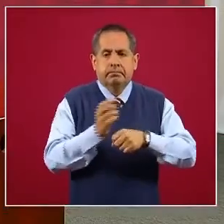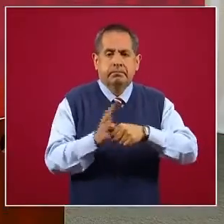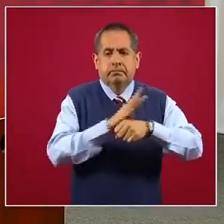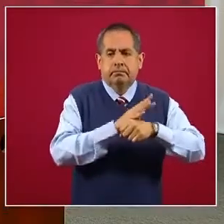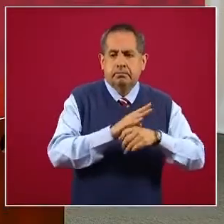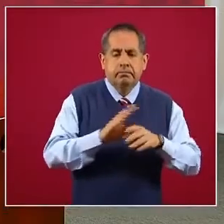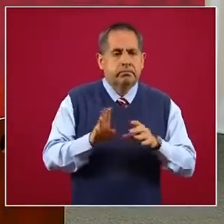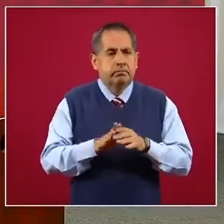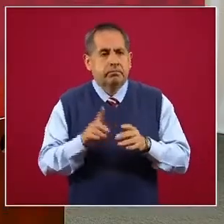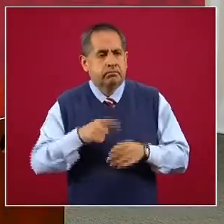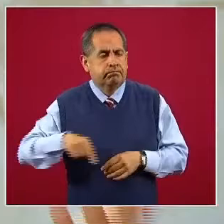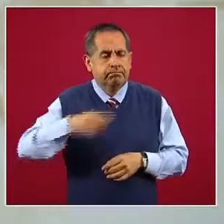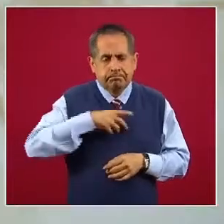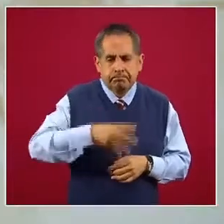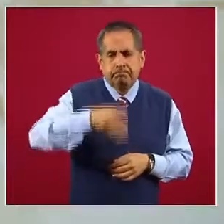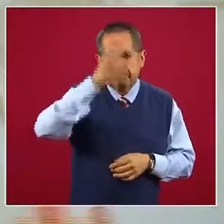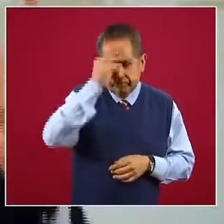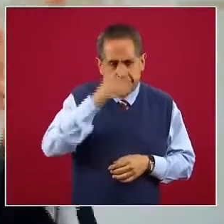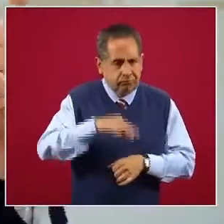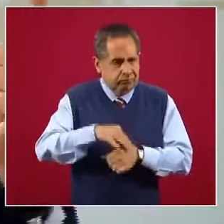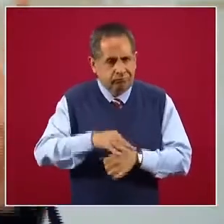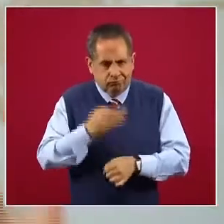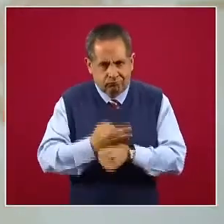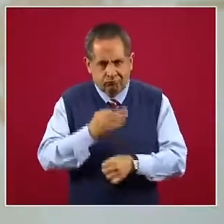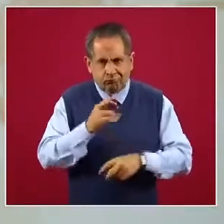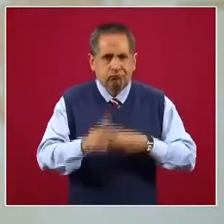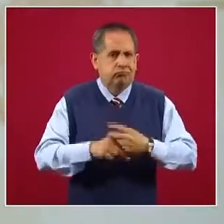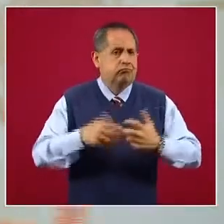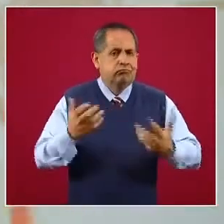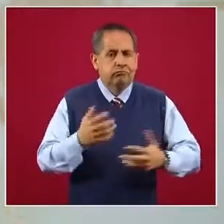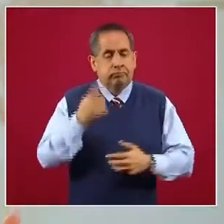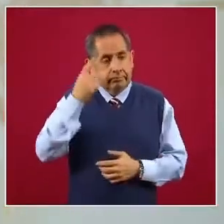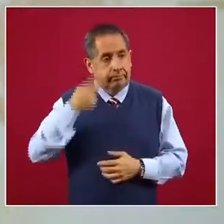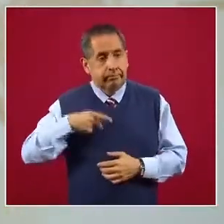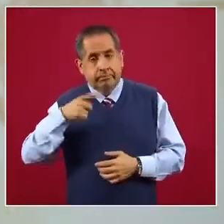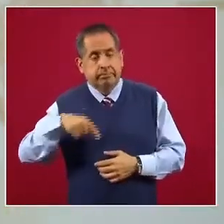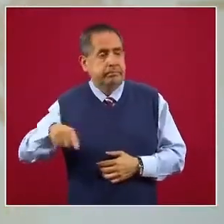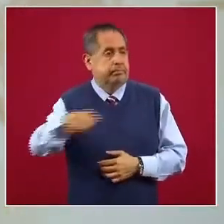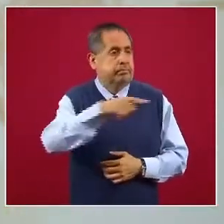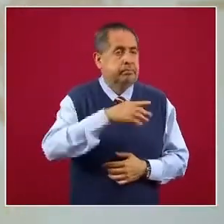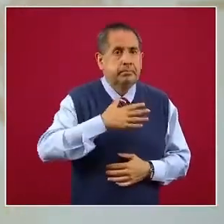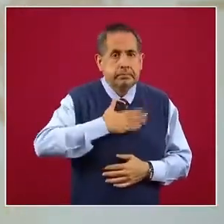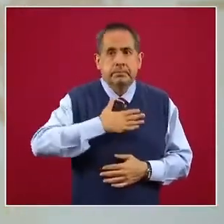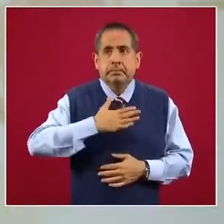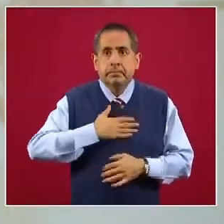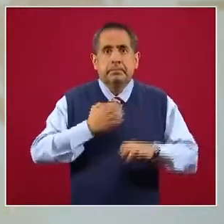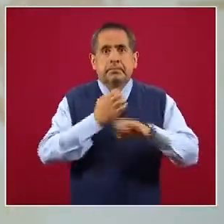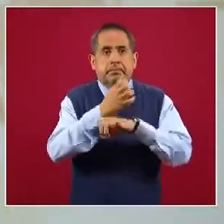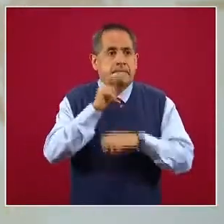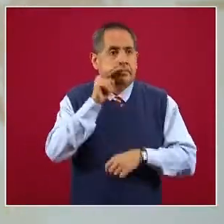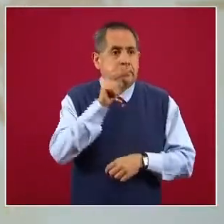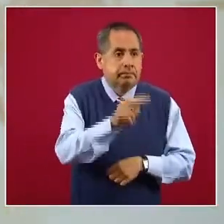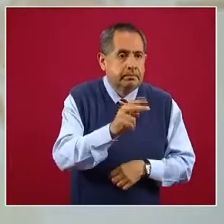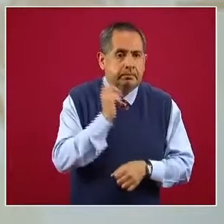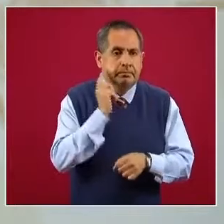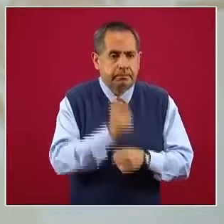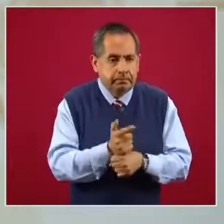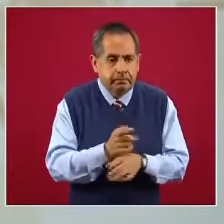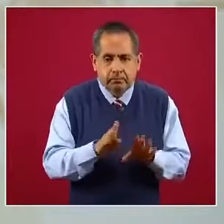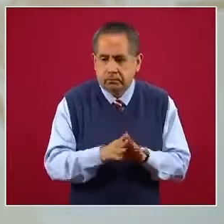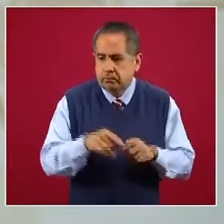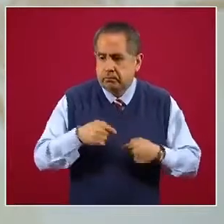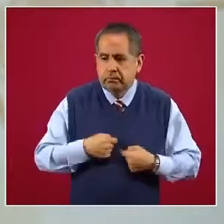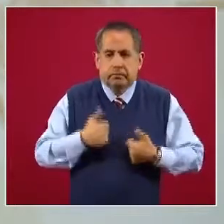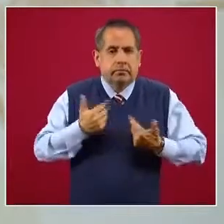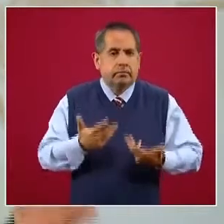qué lecciones útiles se pueden tomar en tiempo real para las personas que sepan en el sitio donde están viviendo cómo contribuir de